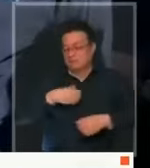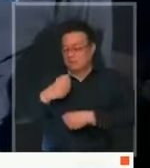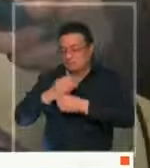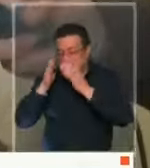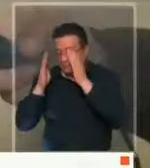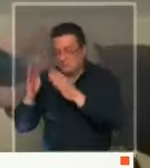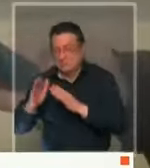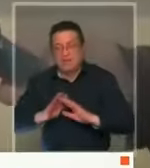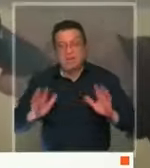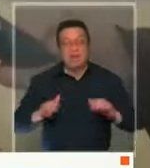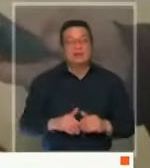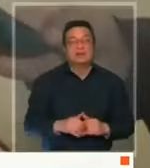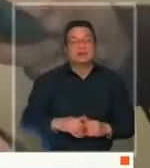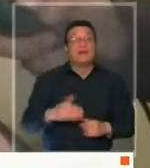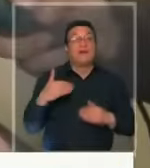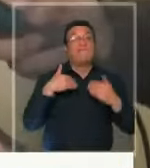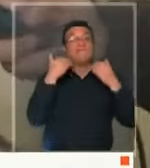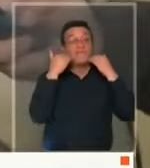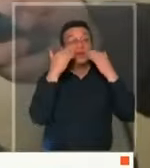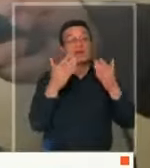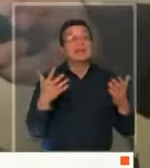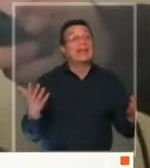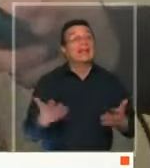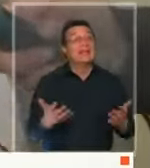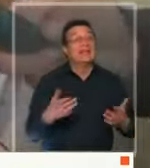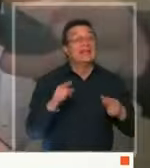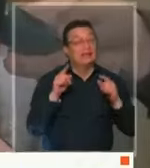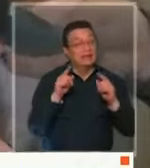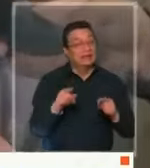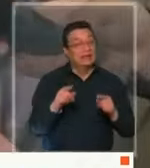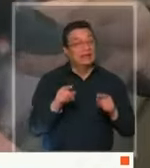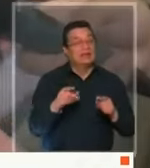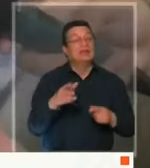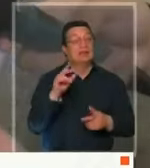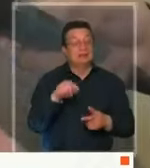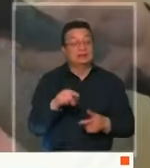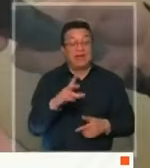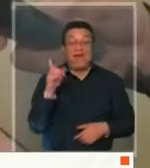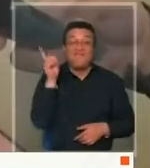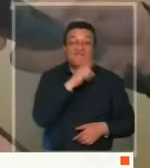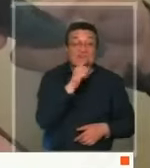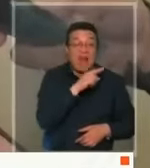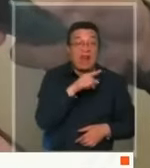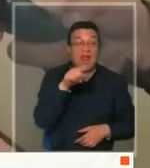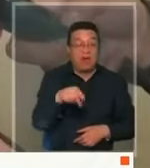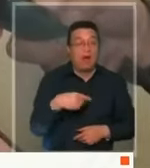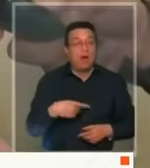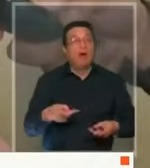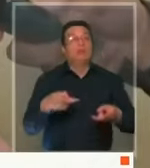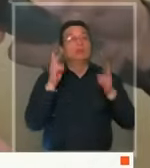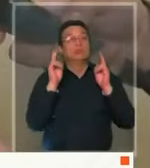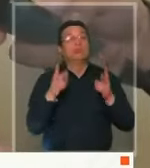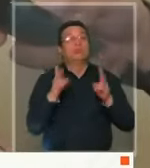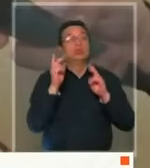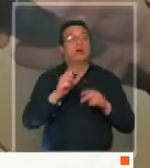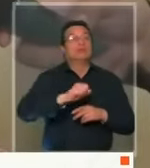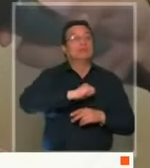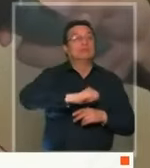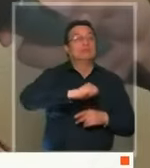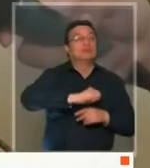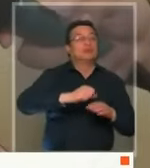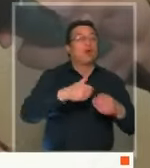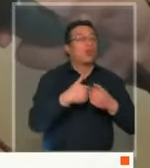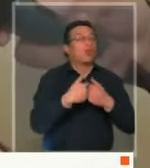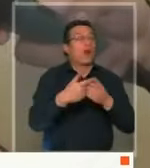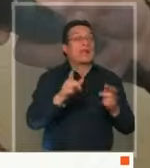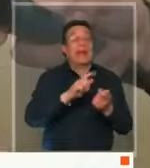importa. Lo que es una vergüenza es que aquí finalmente se dé espacio a una negación de toda